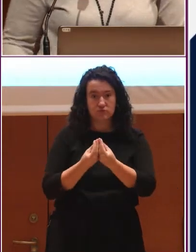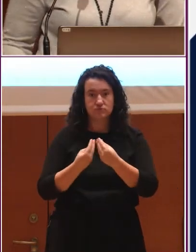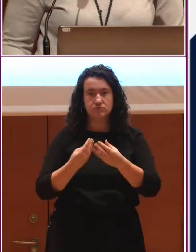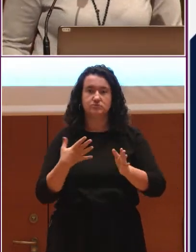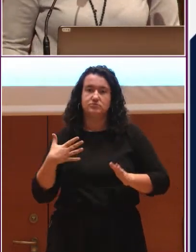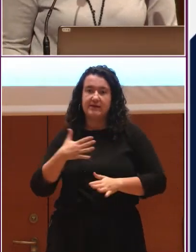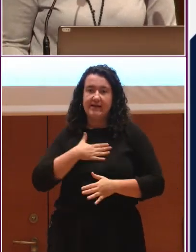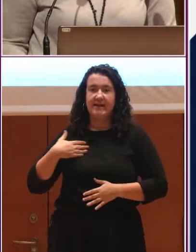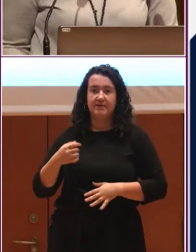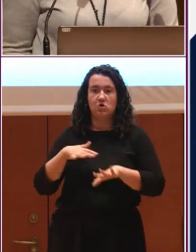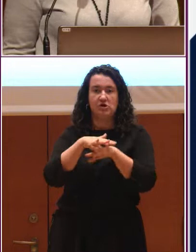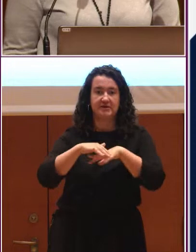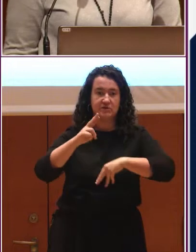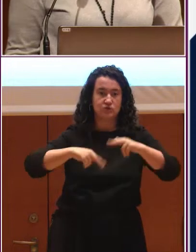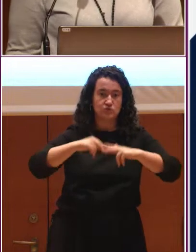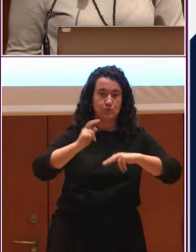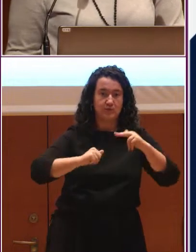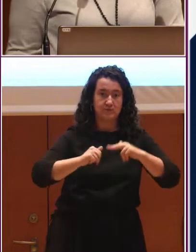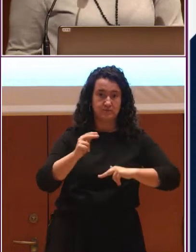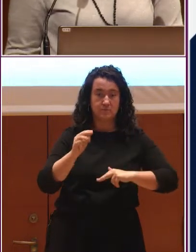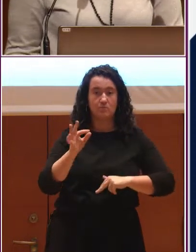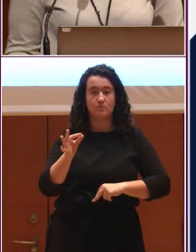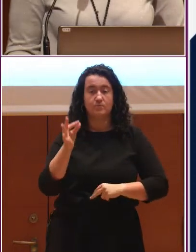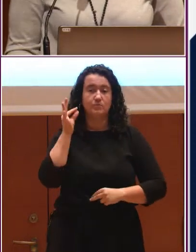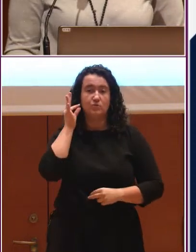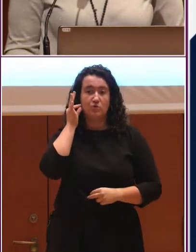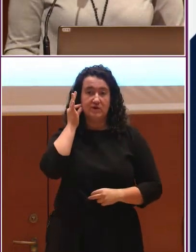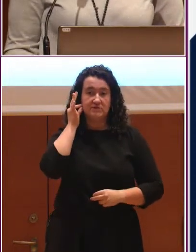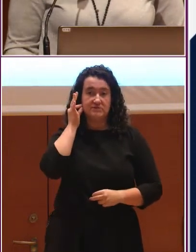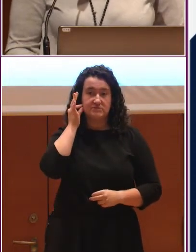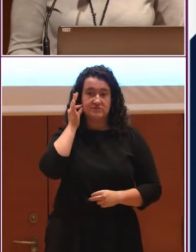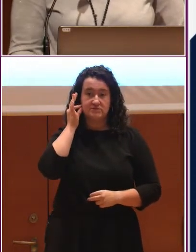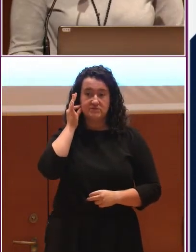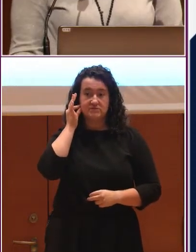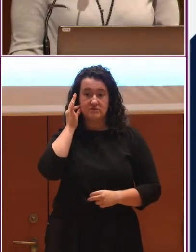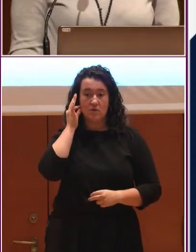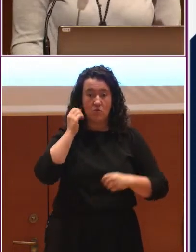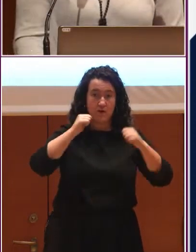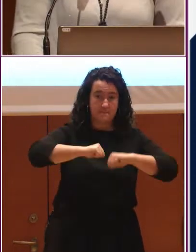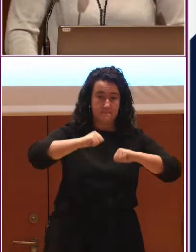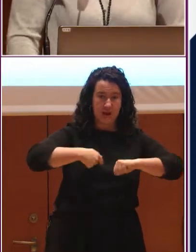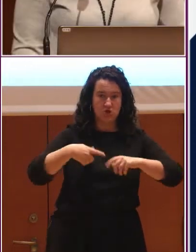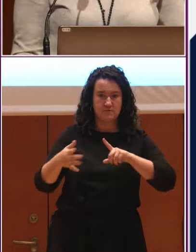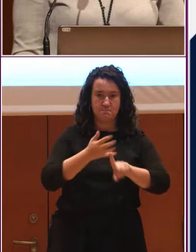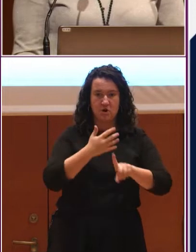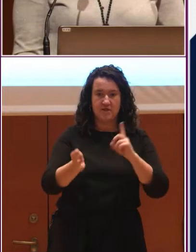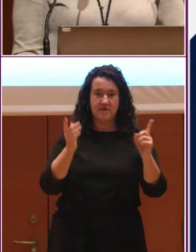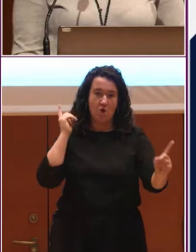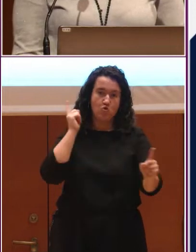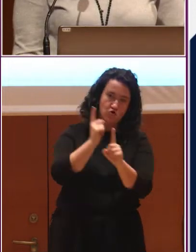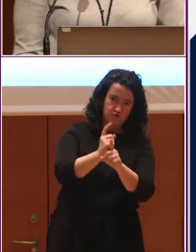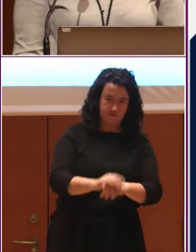hay una red ingente de voluntarios y entre todos hemos creí querido crear una red